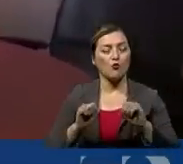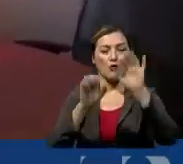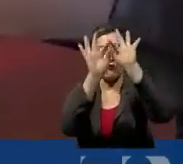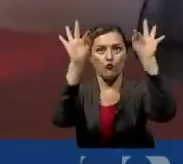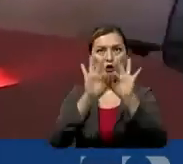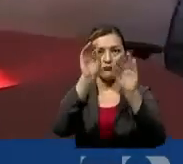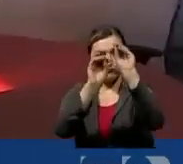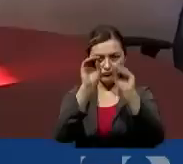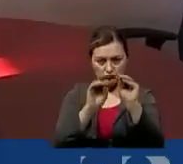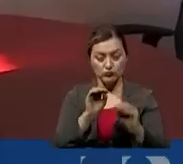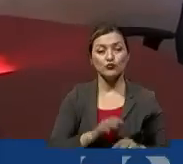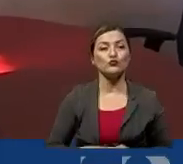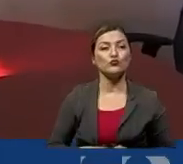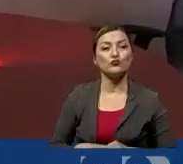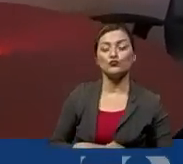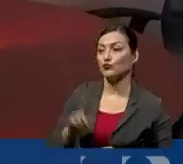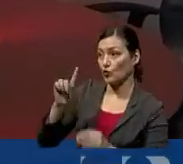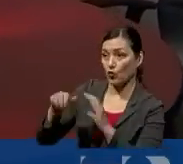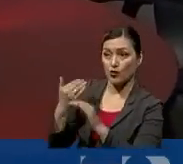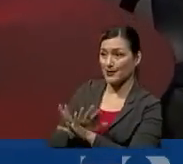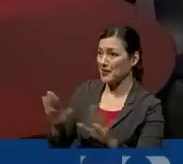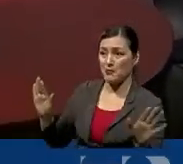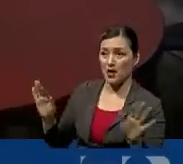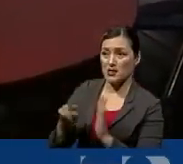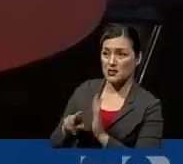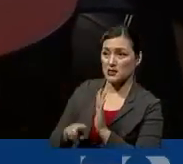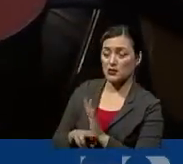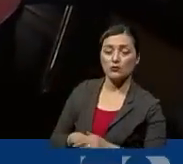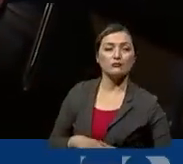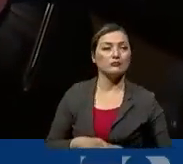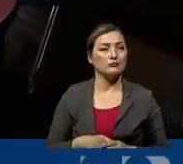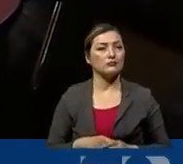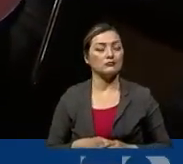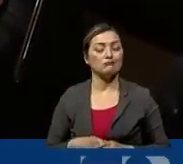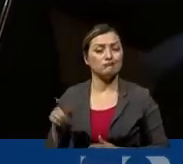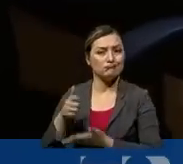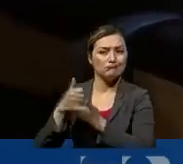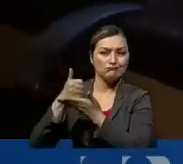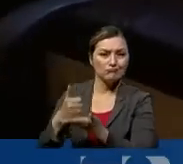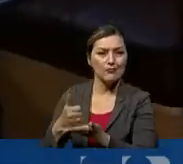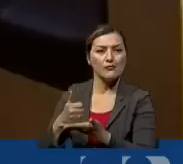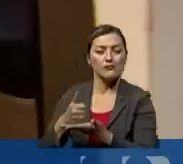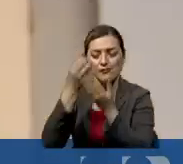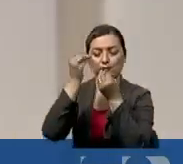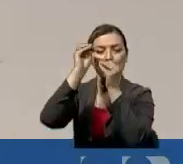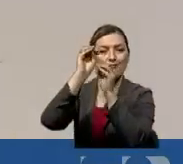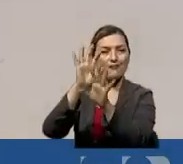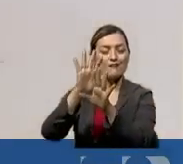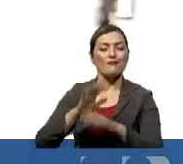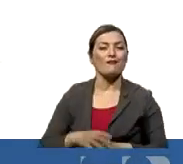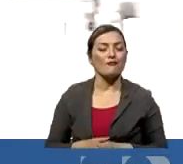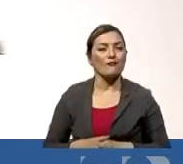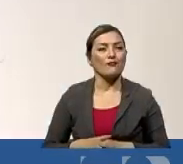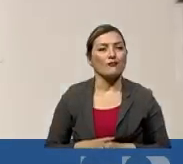este formulario. Únicamente un correo electrónico, nada más. Aquí se les brindará la información, se les brindará